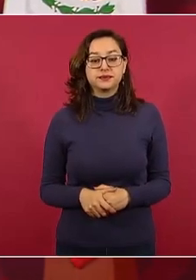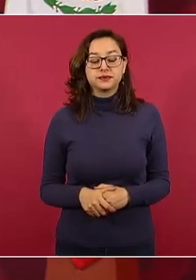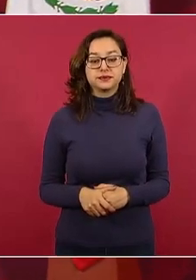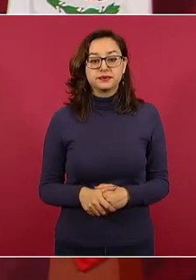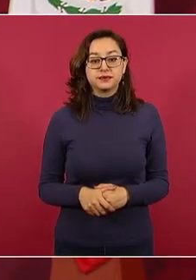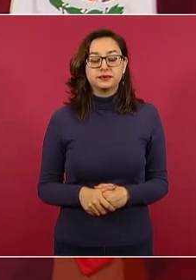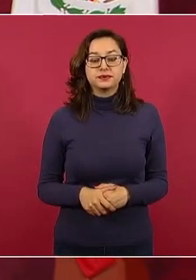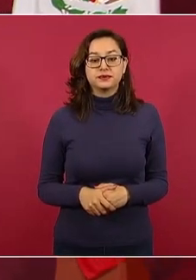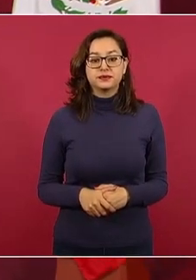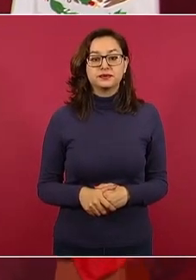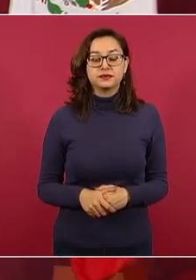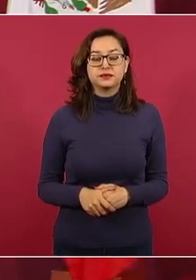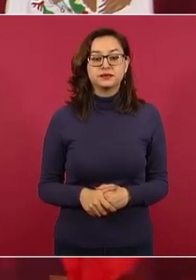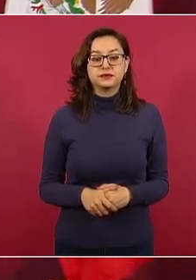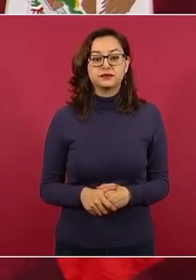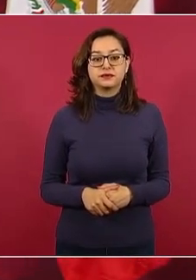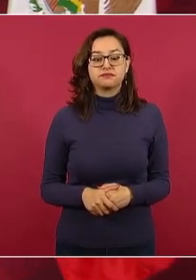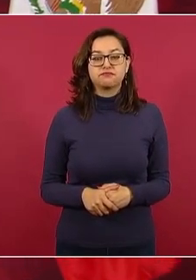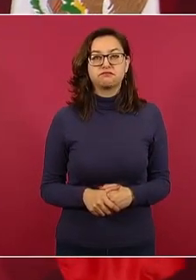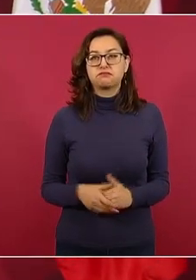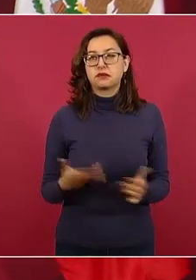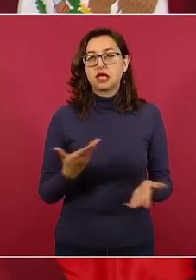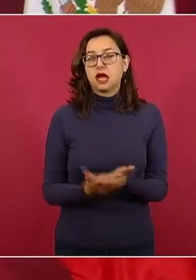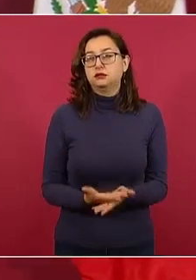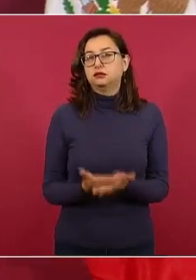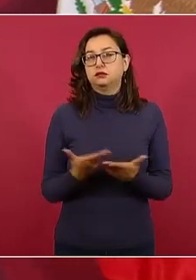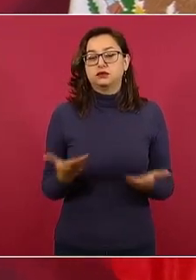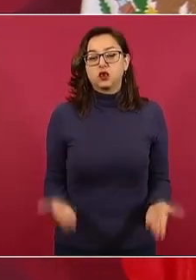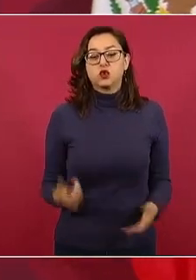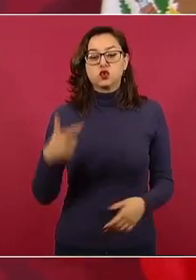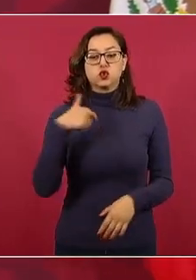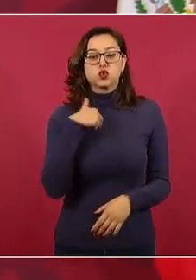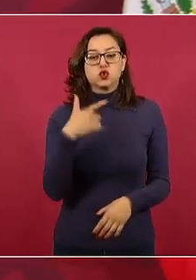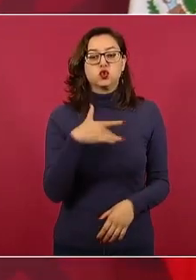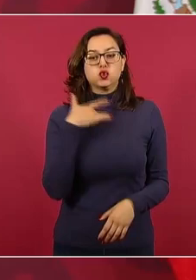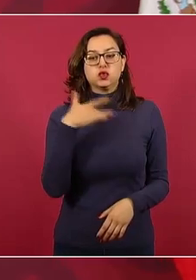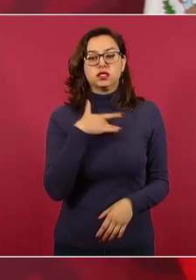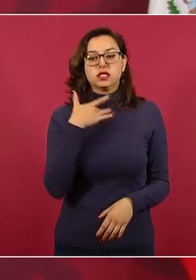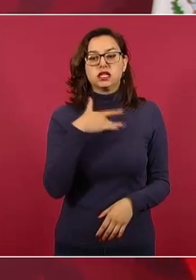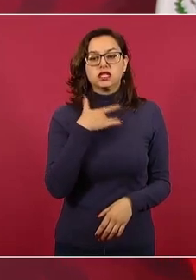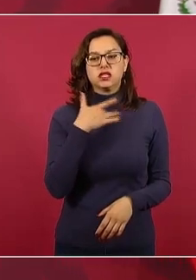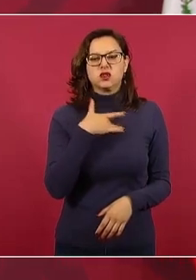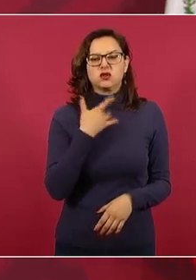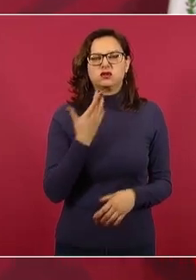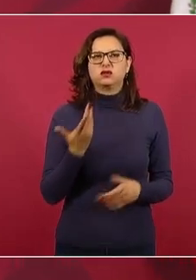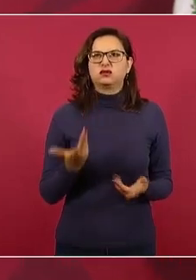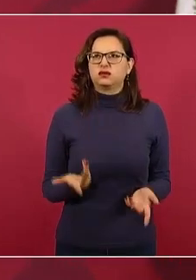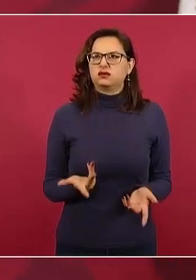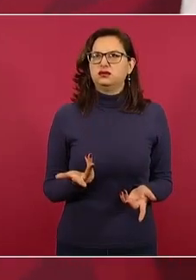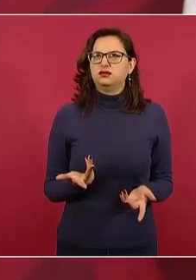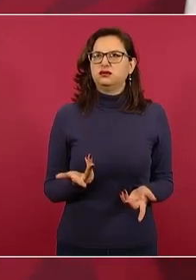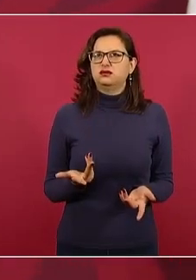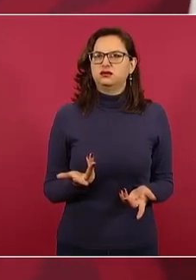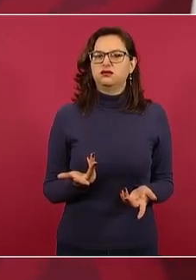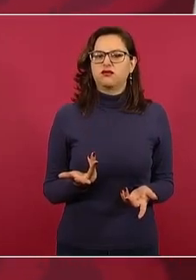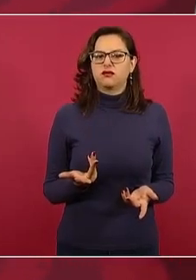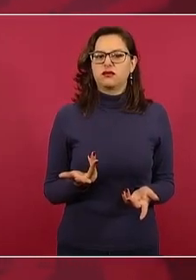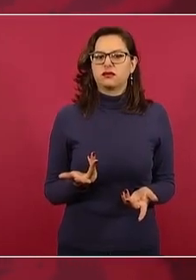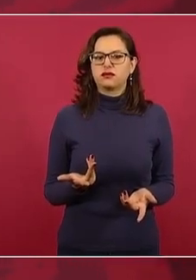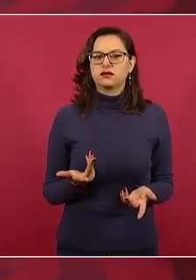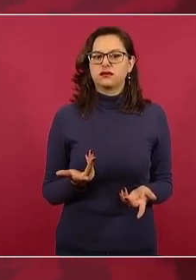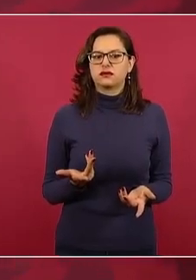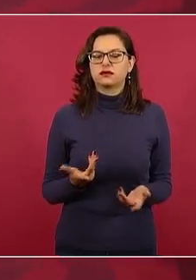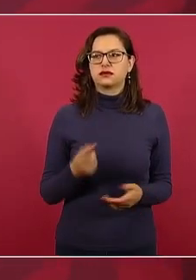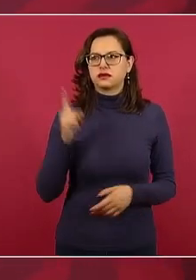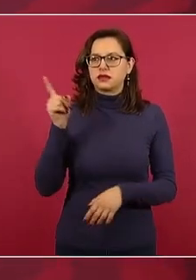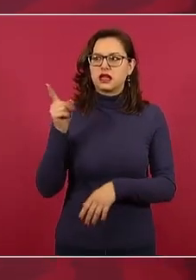estoy sintiendo que se está hablando más de México